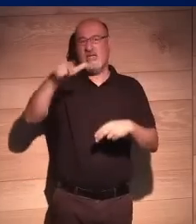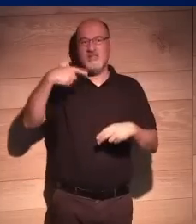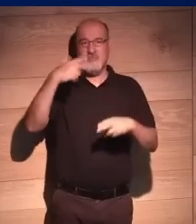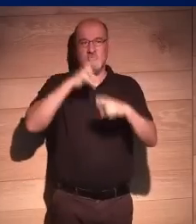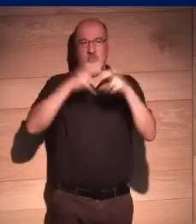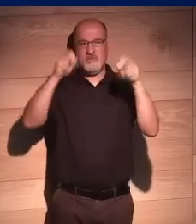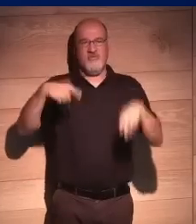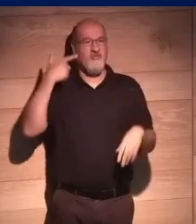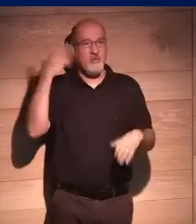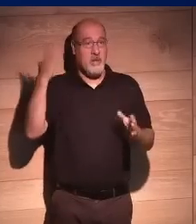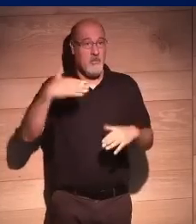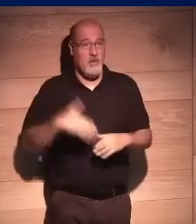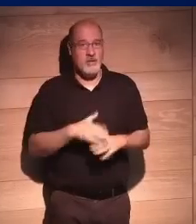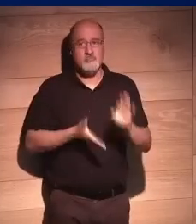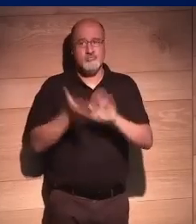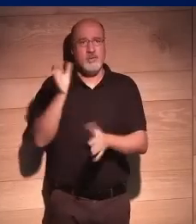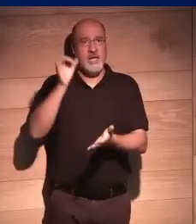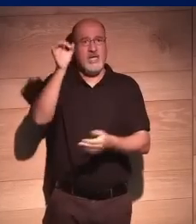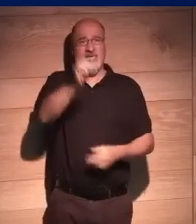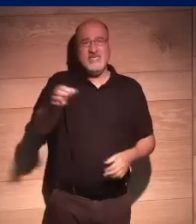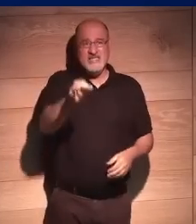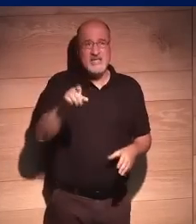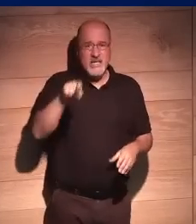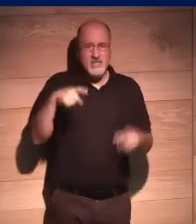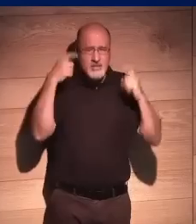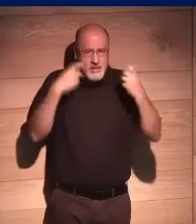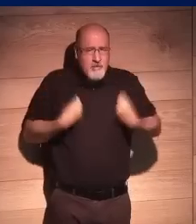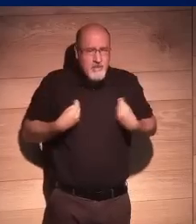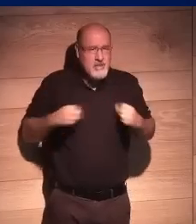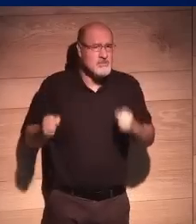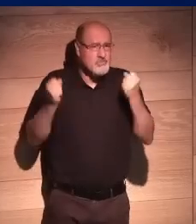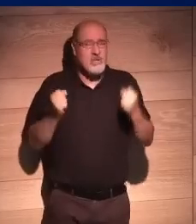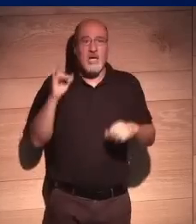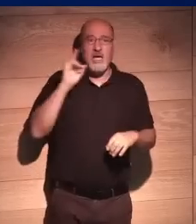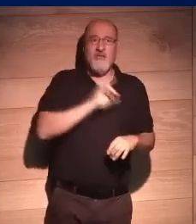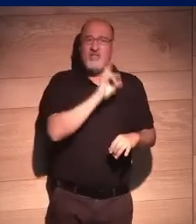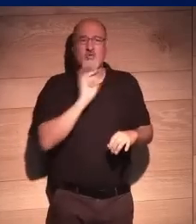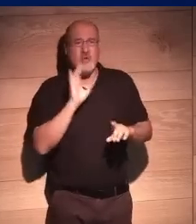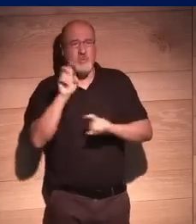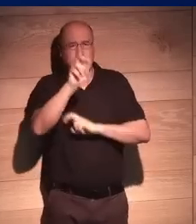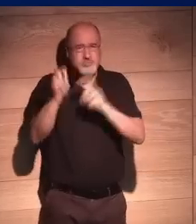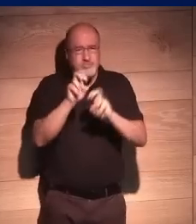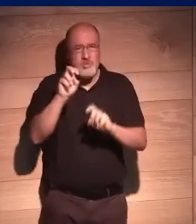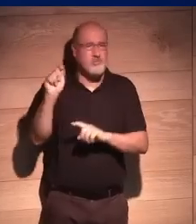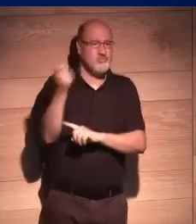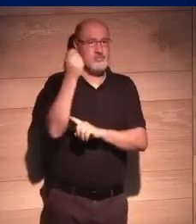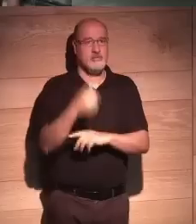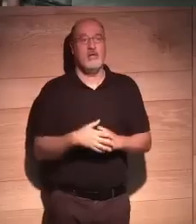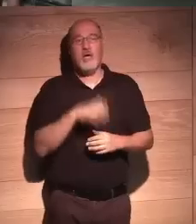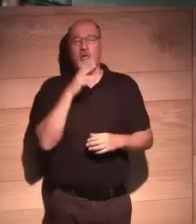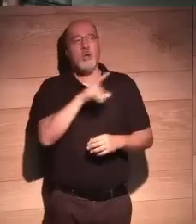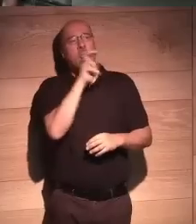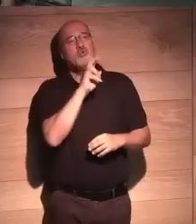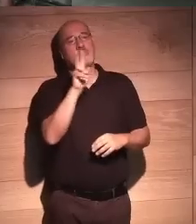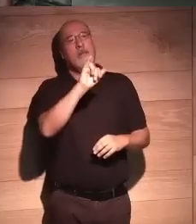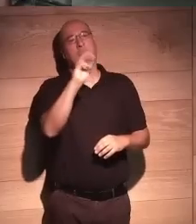verdad, a intentar sobrevivir. Claro. Ahí le veo la aventura. Pero O sea, ese es yo el incluso problema, pensé, que los "Jo, anónimos ya no hacen gracia, entonces hay que llevar a los